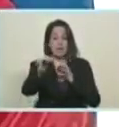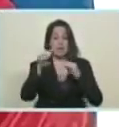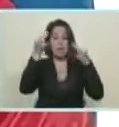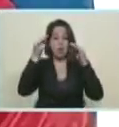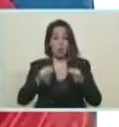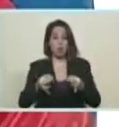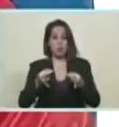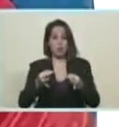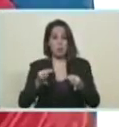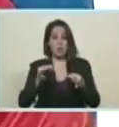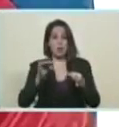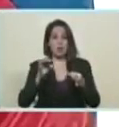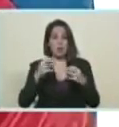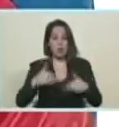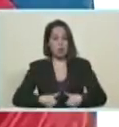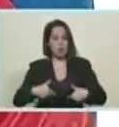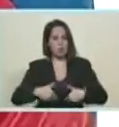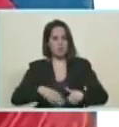luchar hasta vencer.